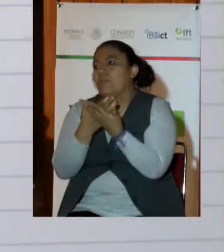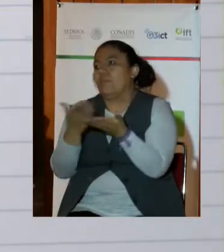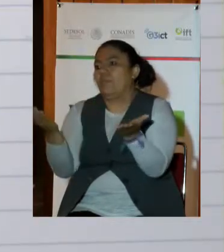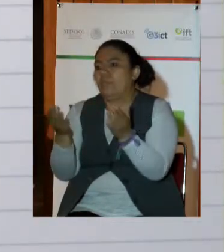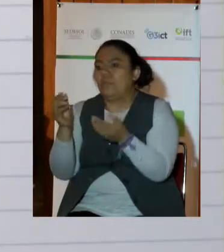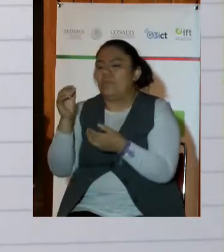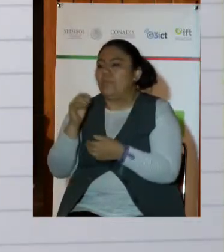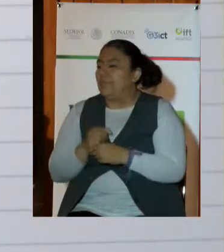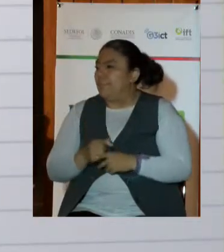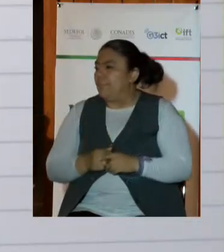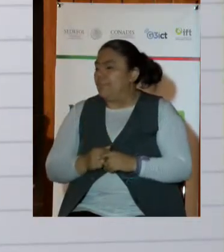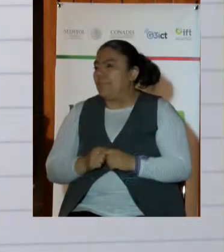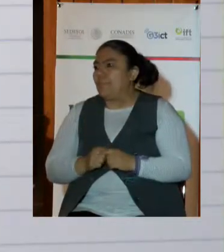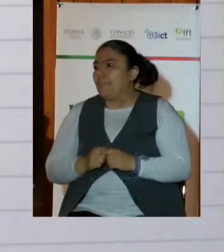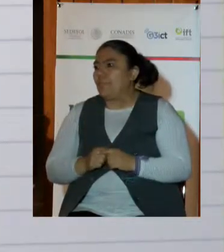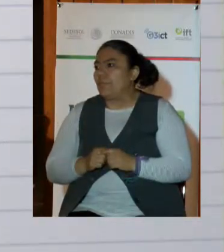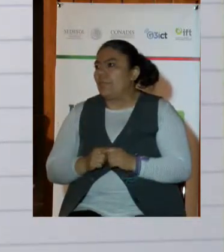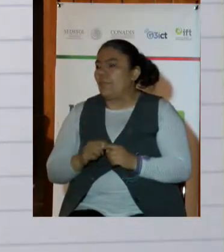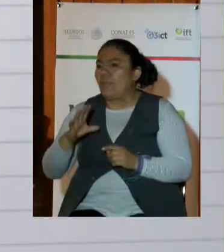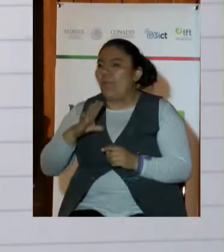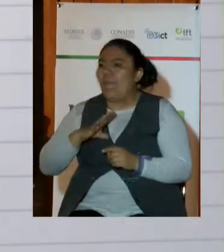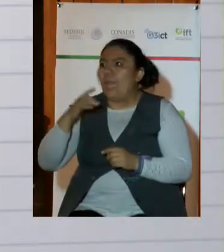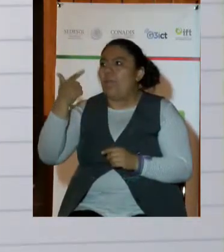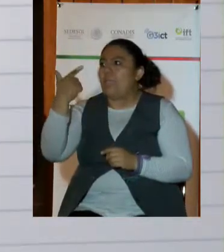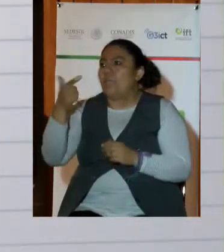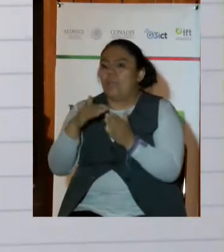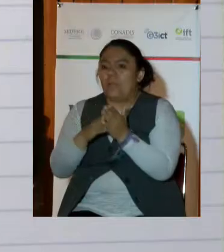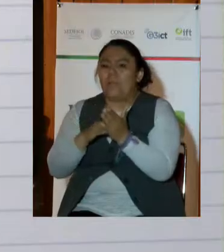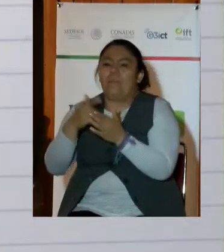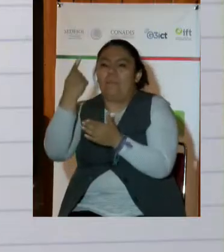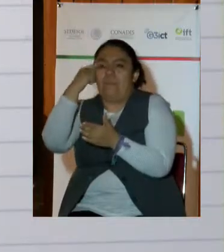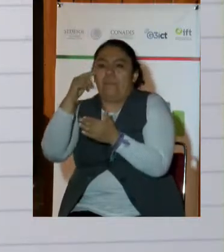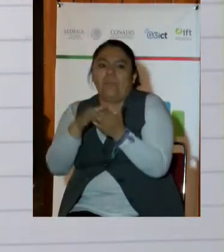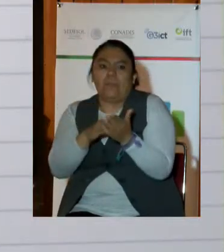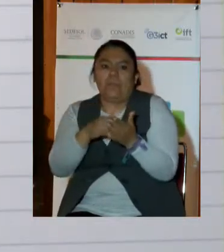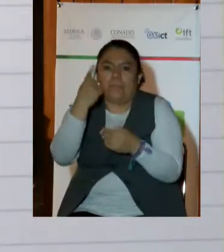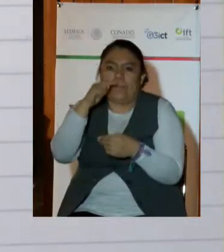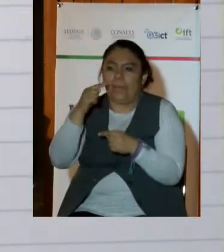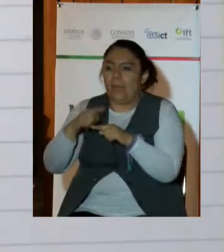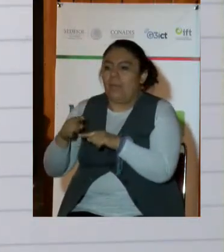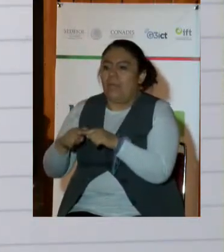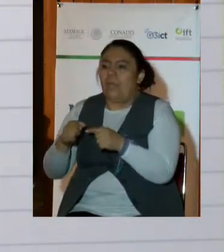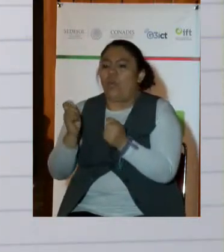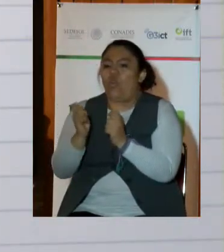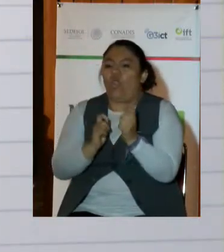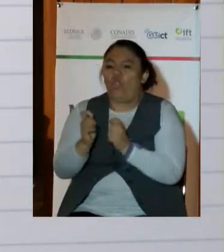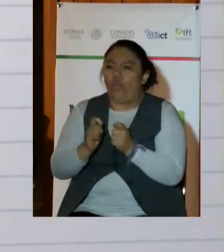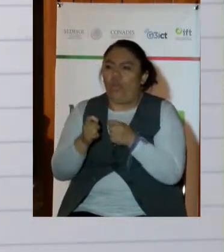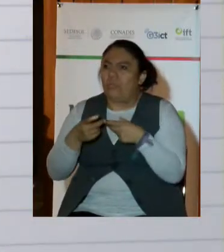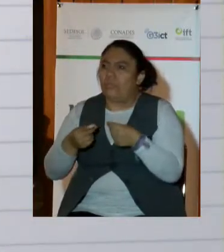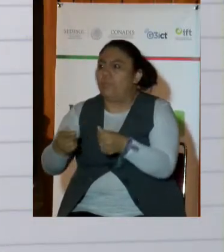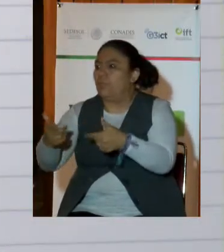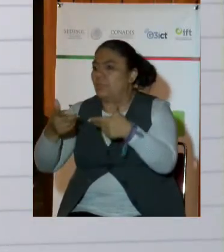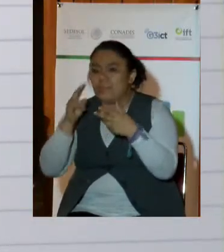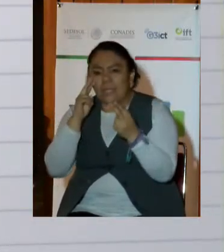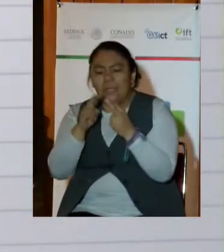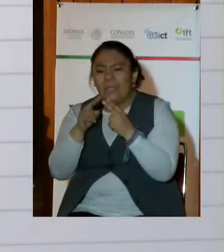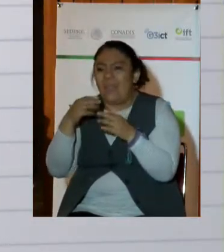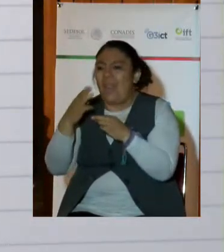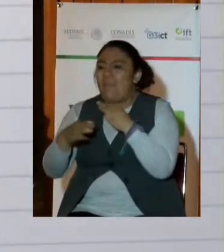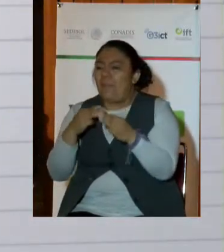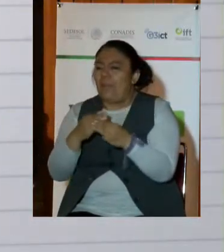que personas con discapacidad utilizan, pero no son diferentes a los que nosotros tenemos. Si nosotros entramos a iTunes hoy,